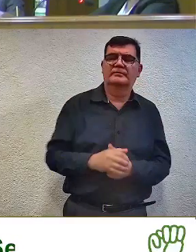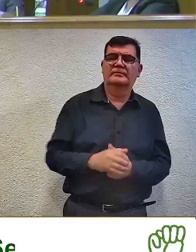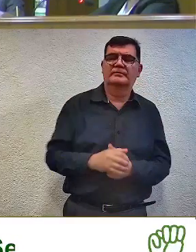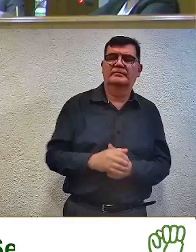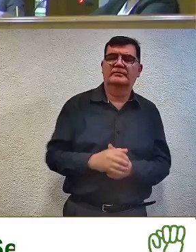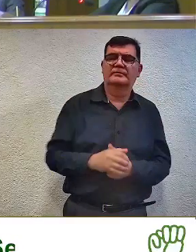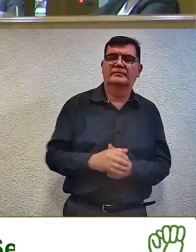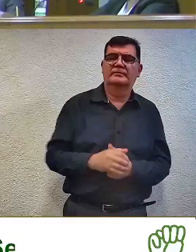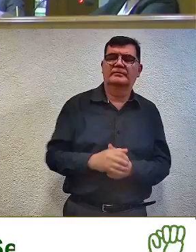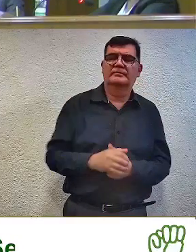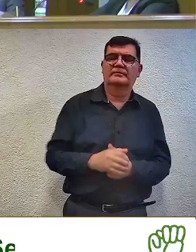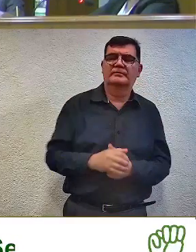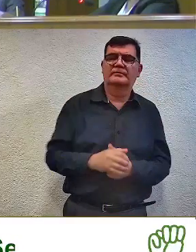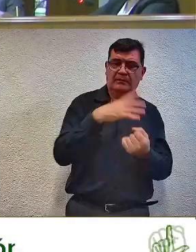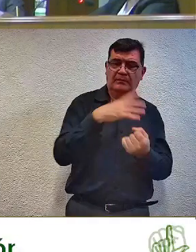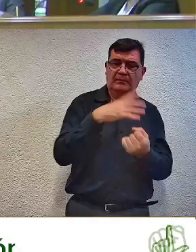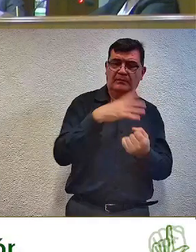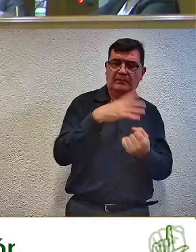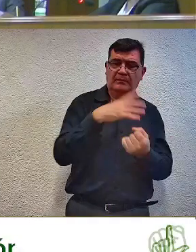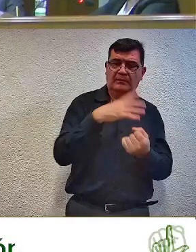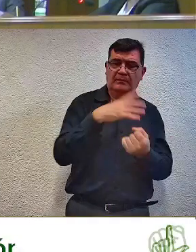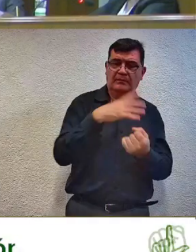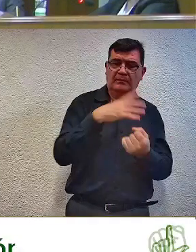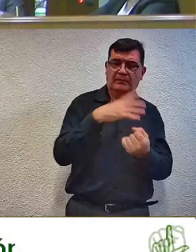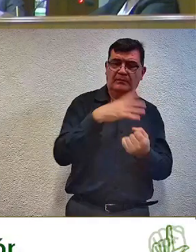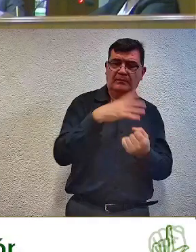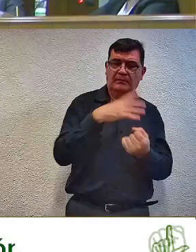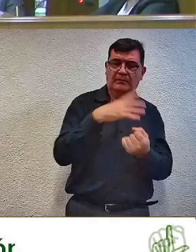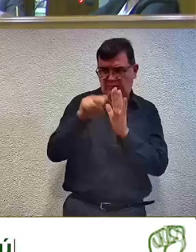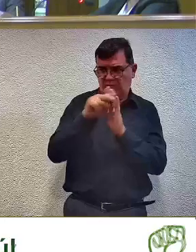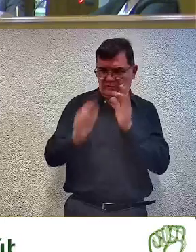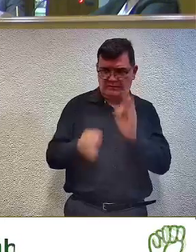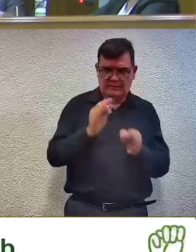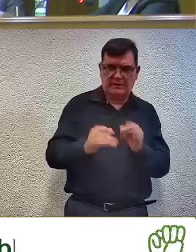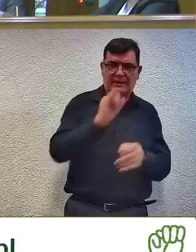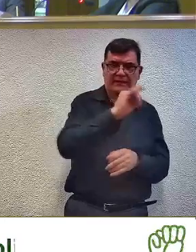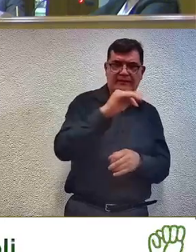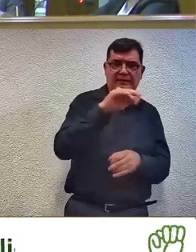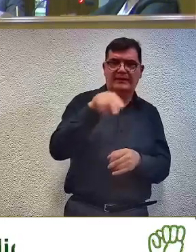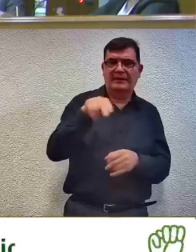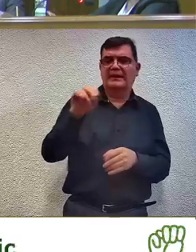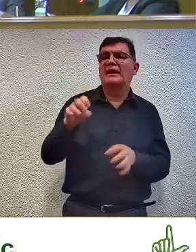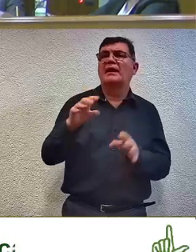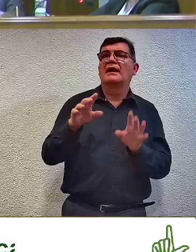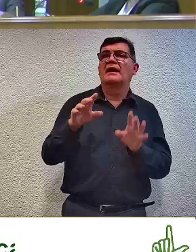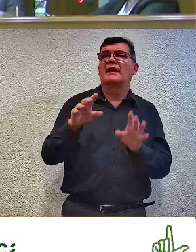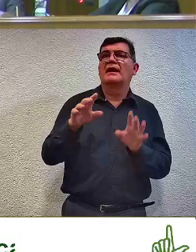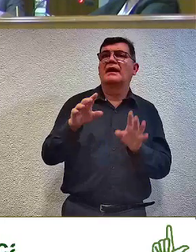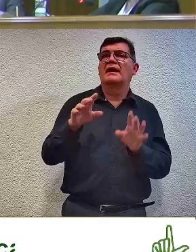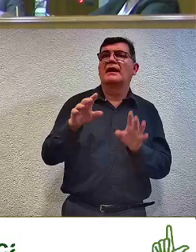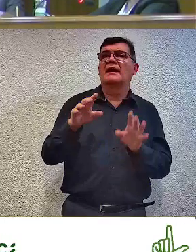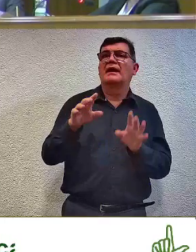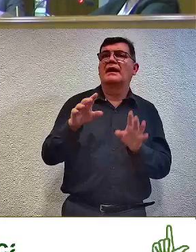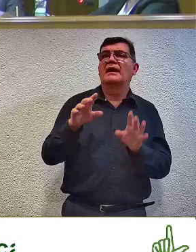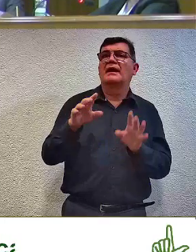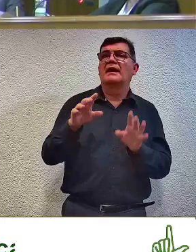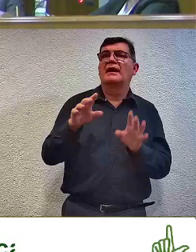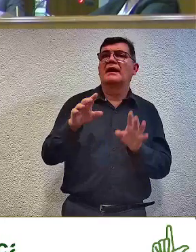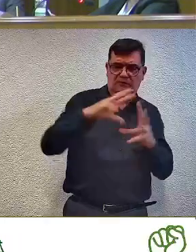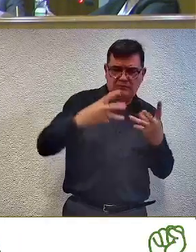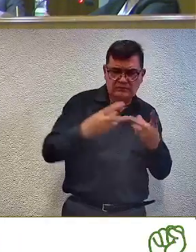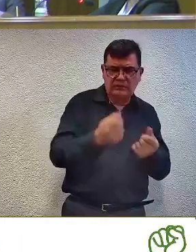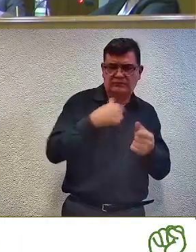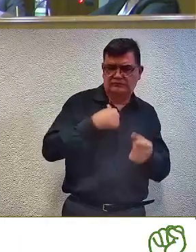Ello es así porque en términos de la normativa citada, el Instituto Electoral responsable tiene el carácter de ejecutor del gasto que haya